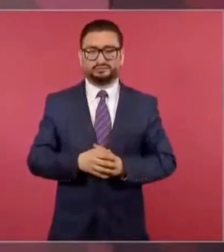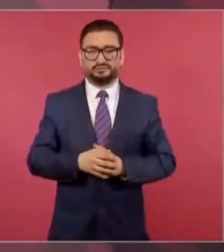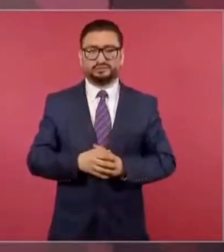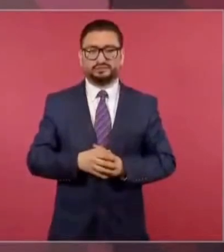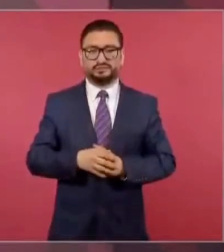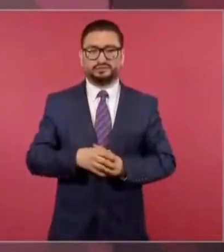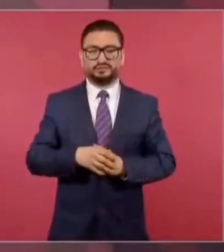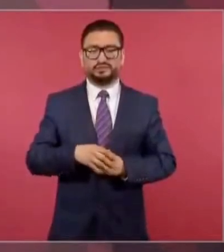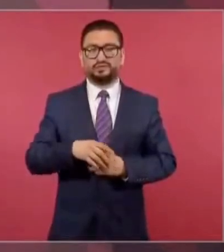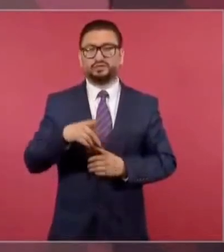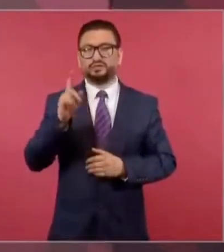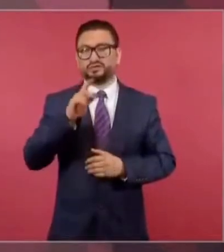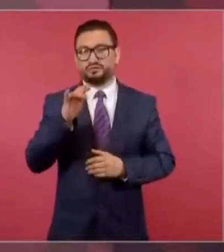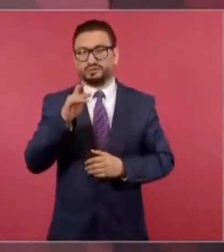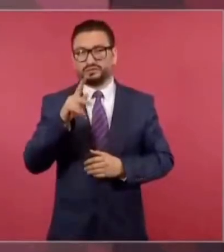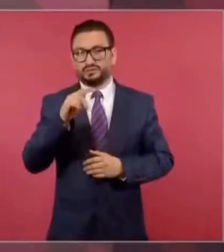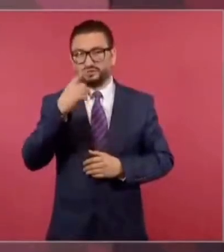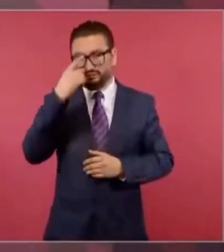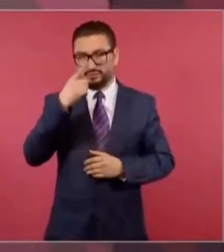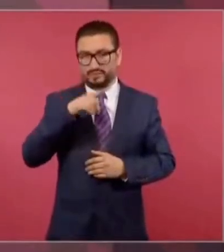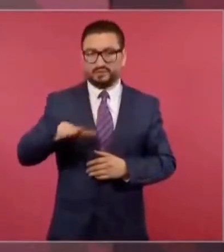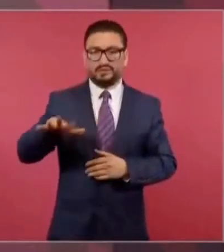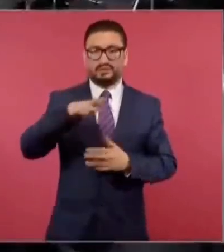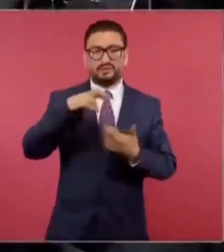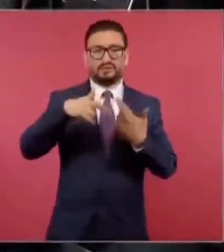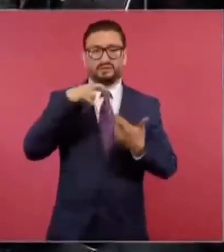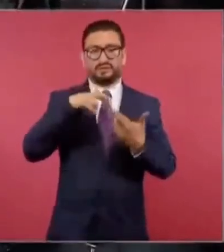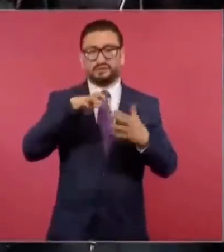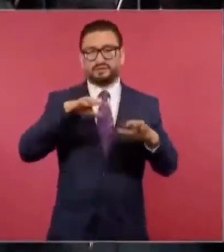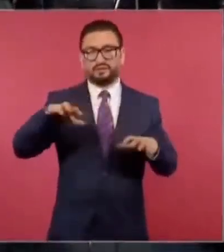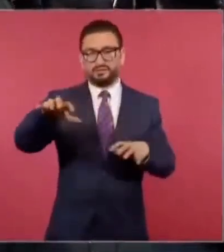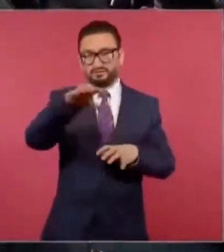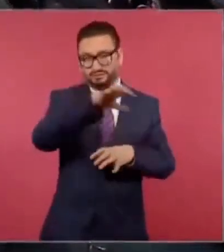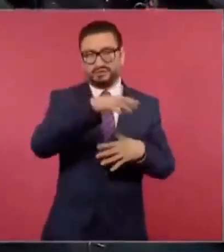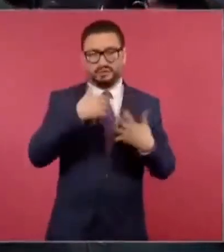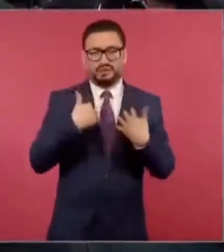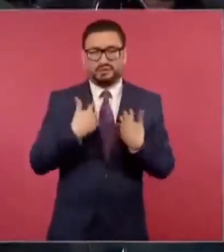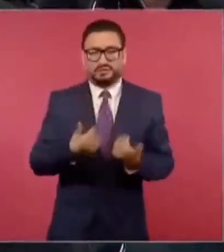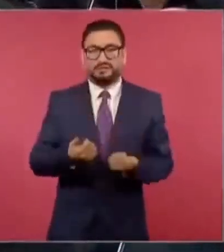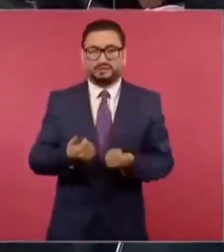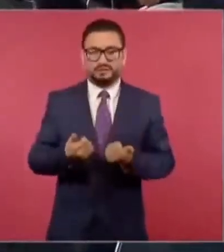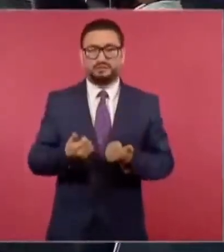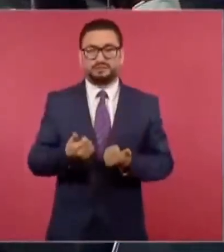Sopilote está bien dicho en una región, si se entiende muy bien,